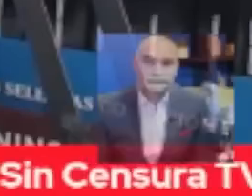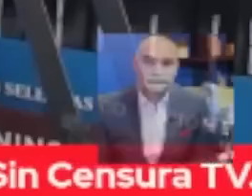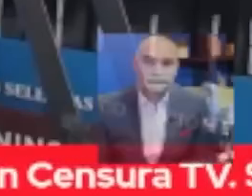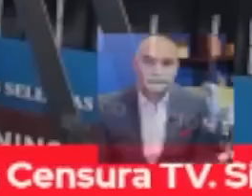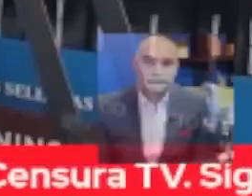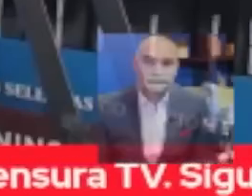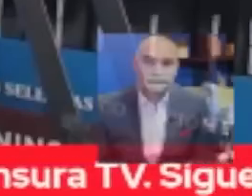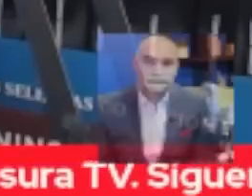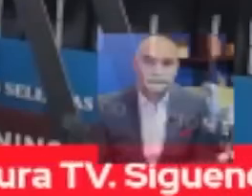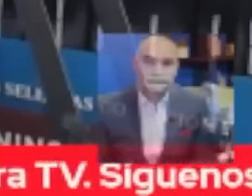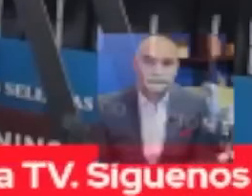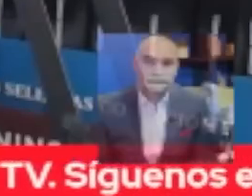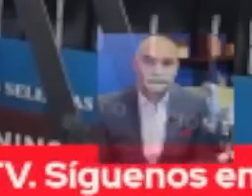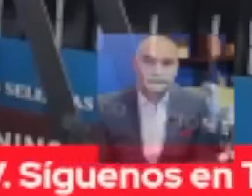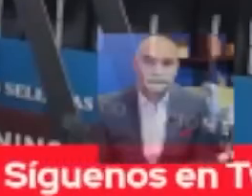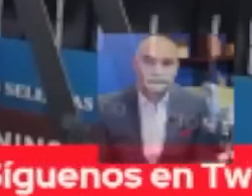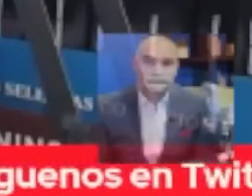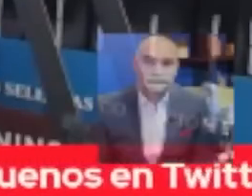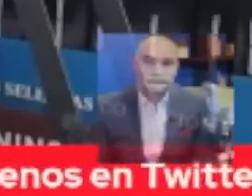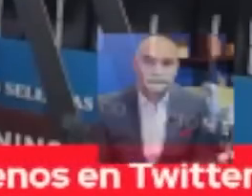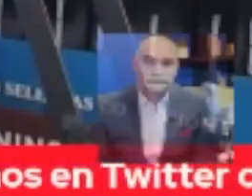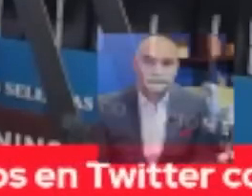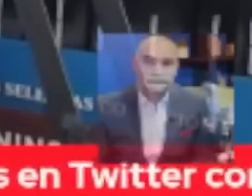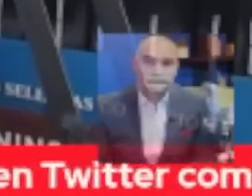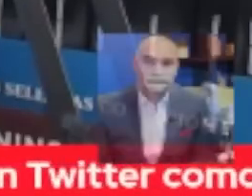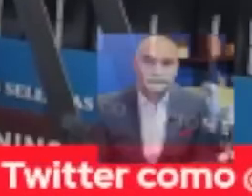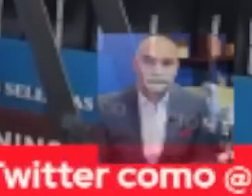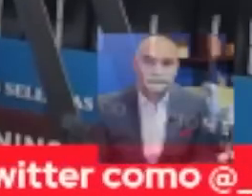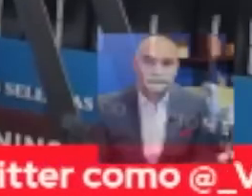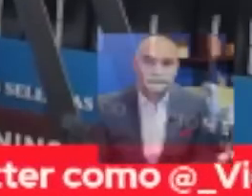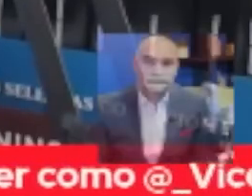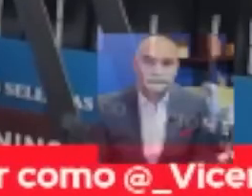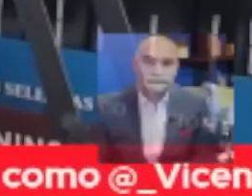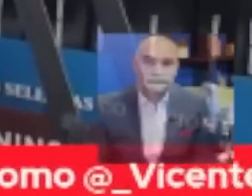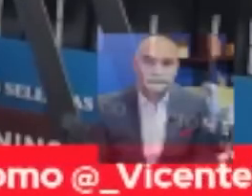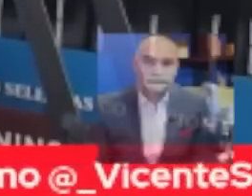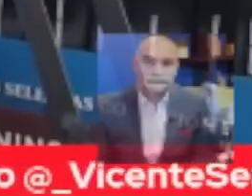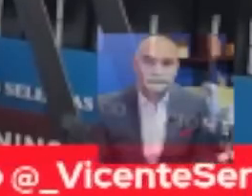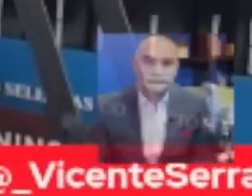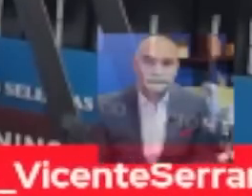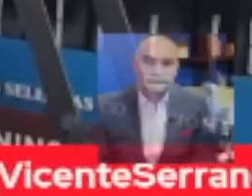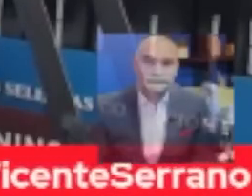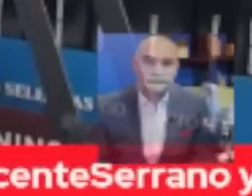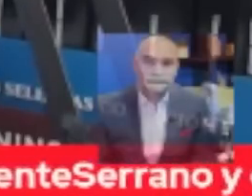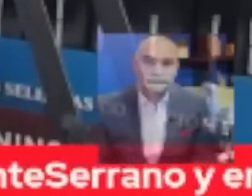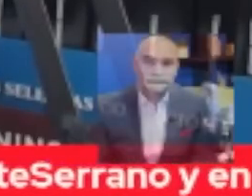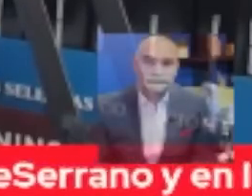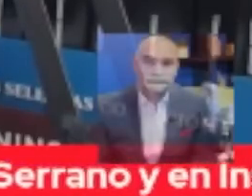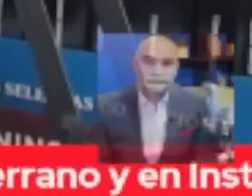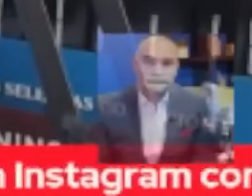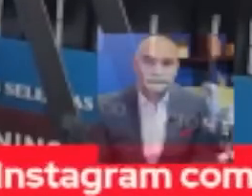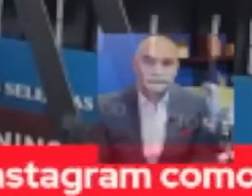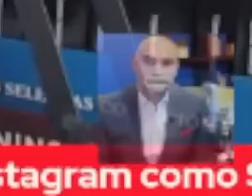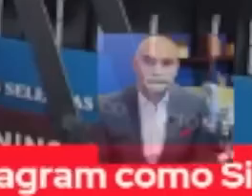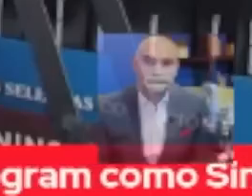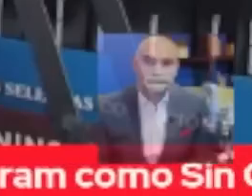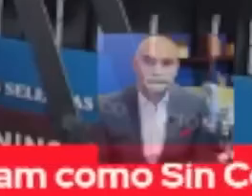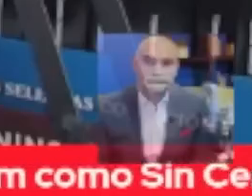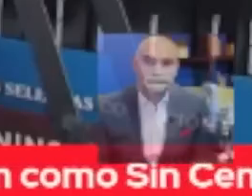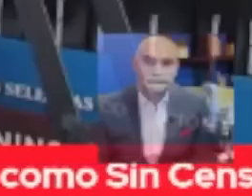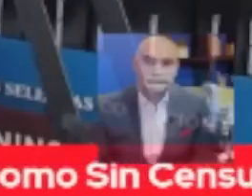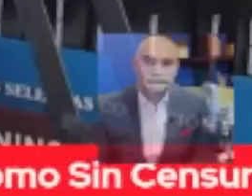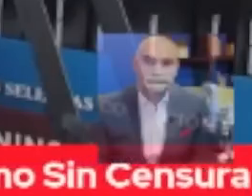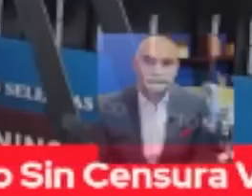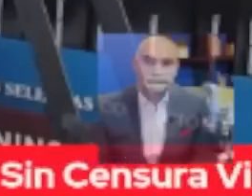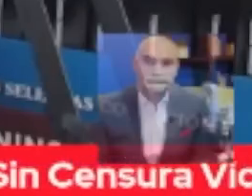se quería construir este aeropuerto fallido Así que grábeme ahí donde vamos a poner